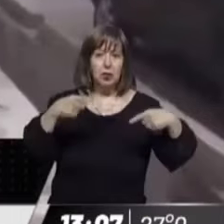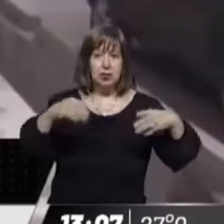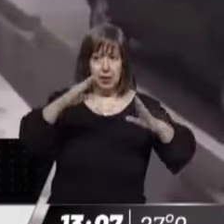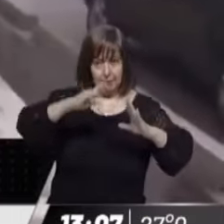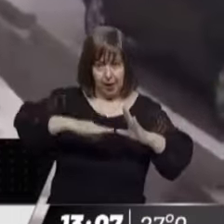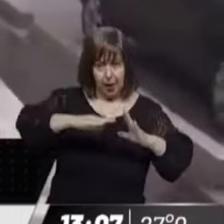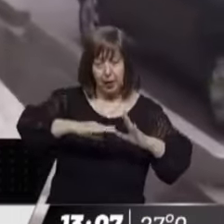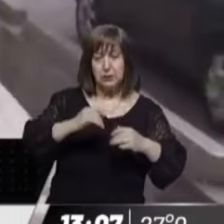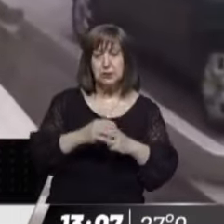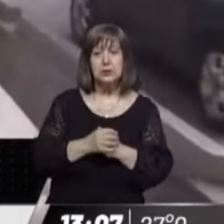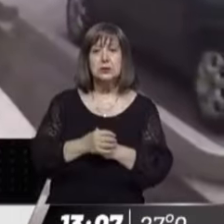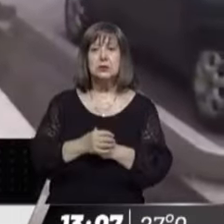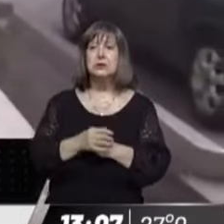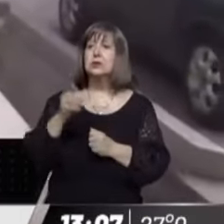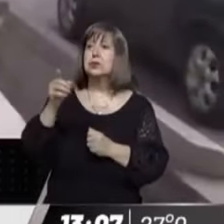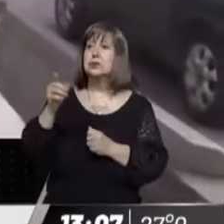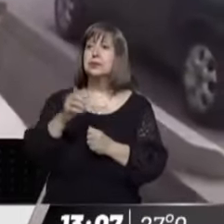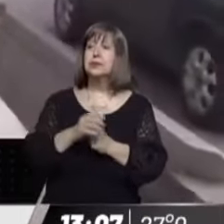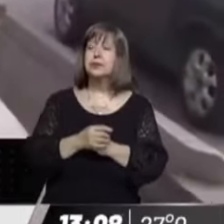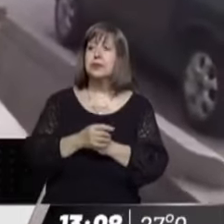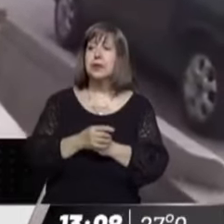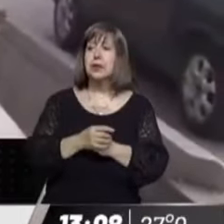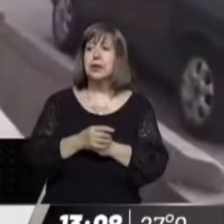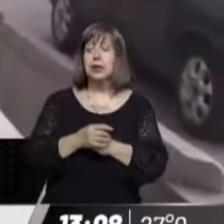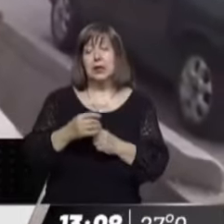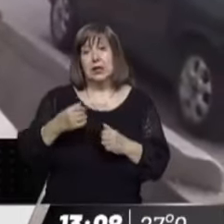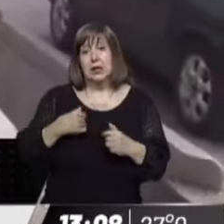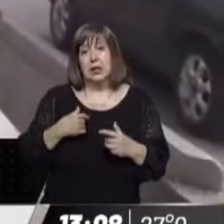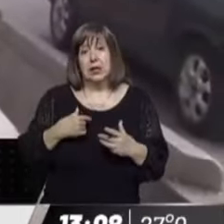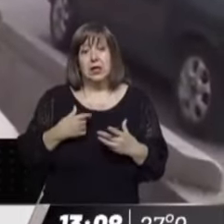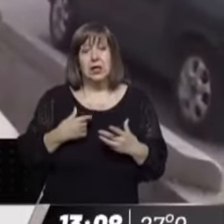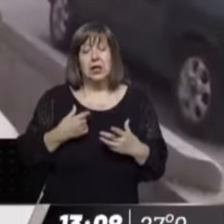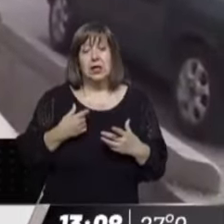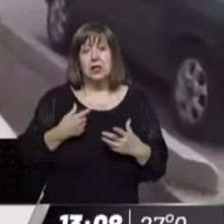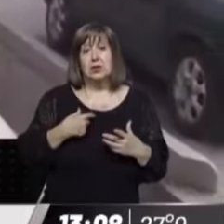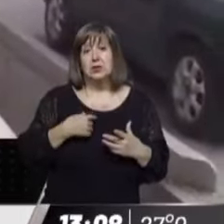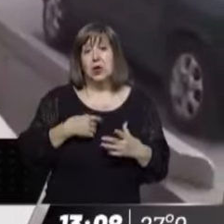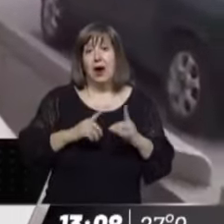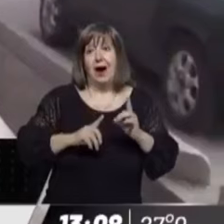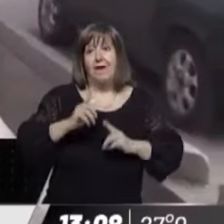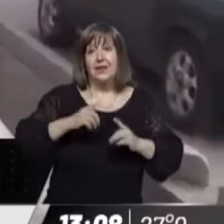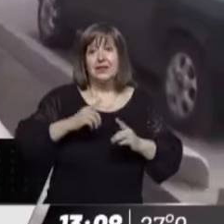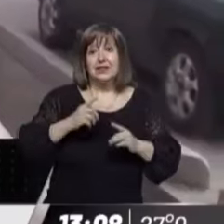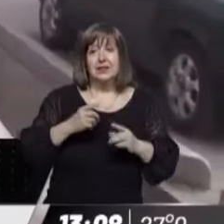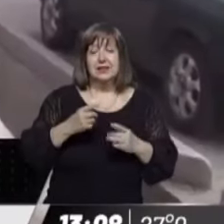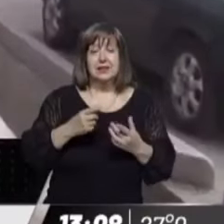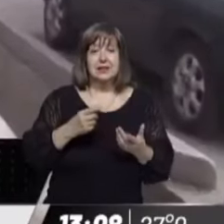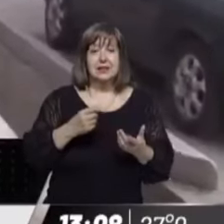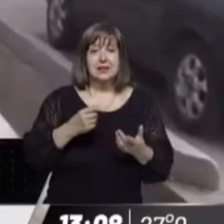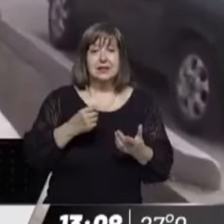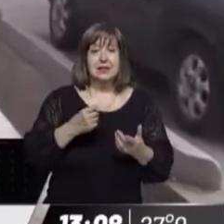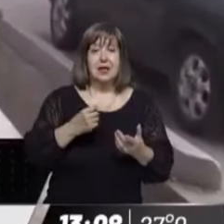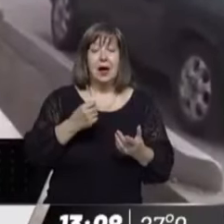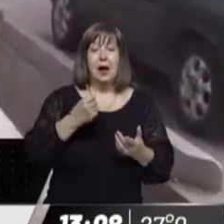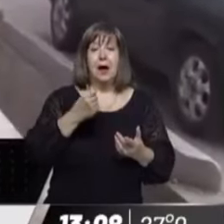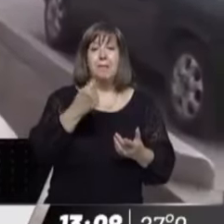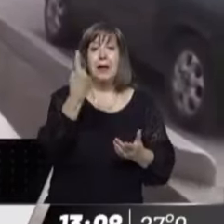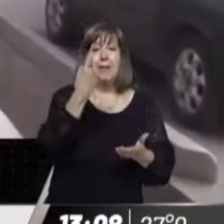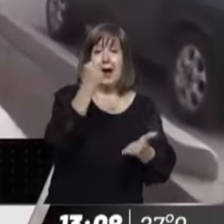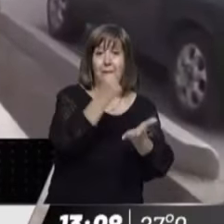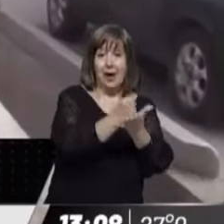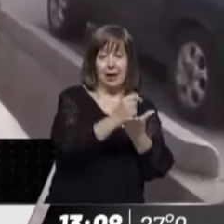Y se deja de consumir hasta las los artículos de primera necesidad para buscar segundas